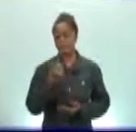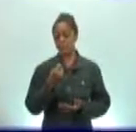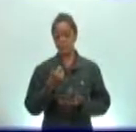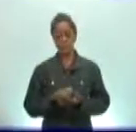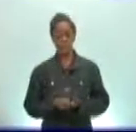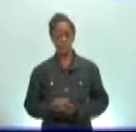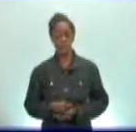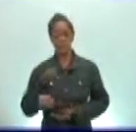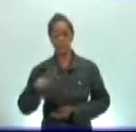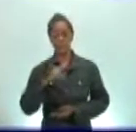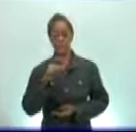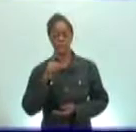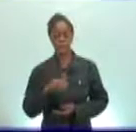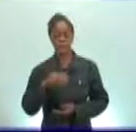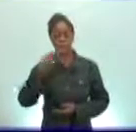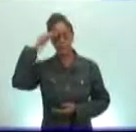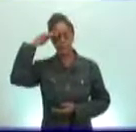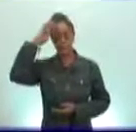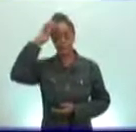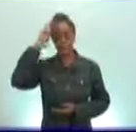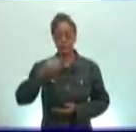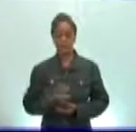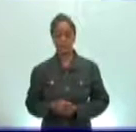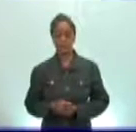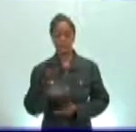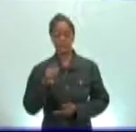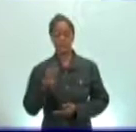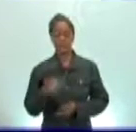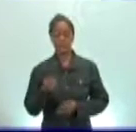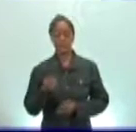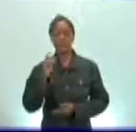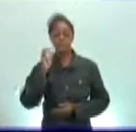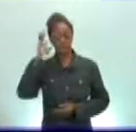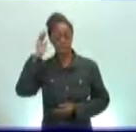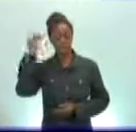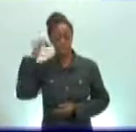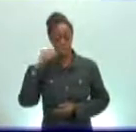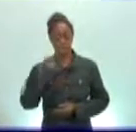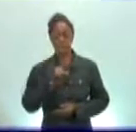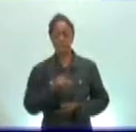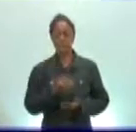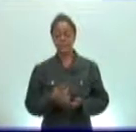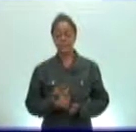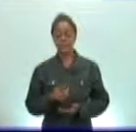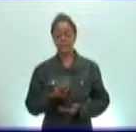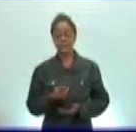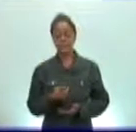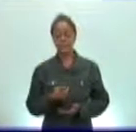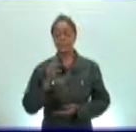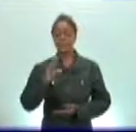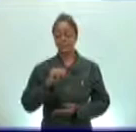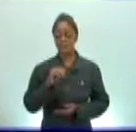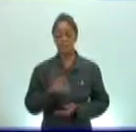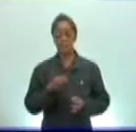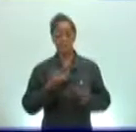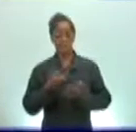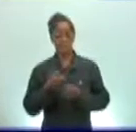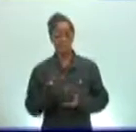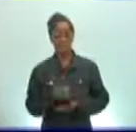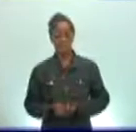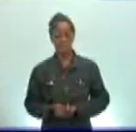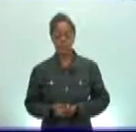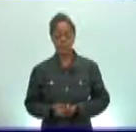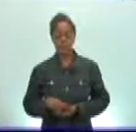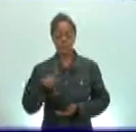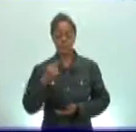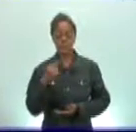y social del país. Deben fijar esta característica que se abordó fundamentalmente